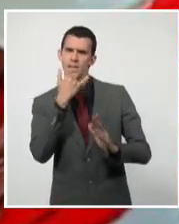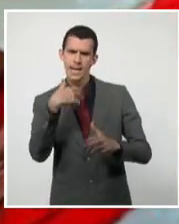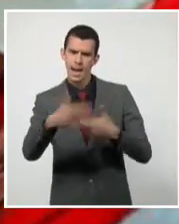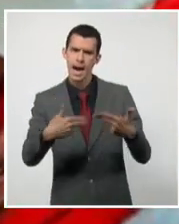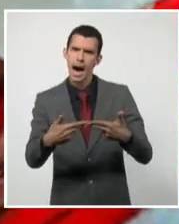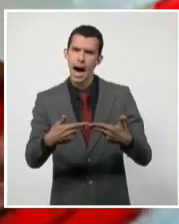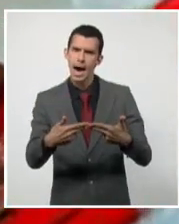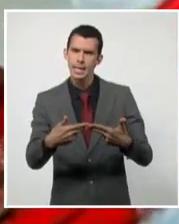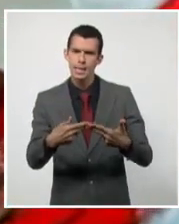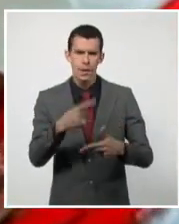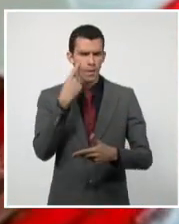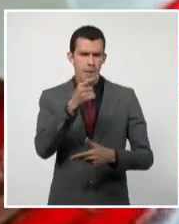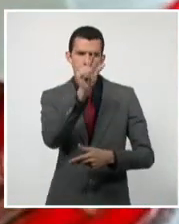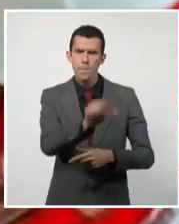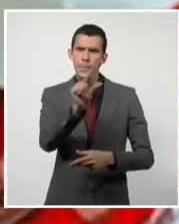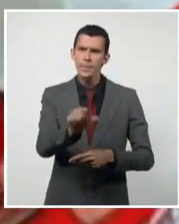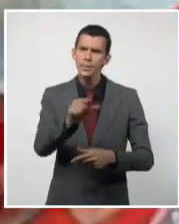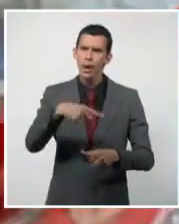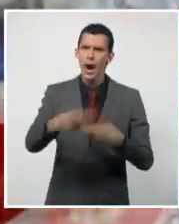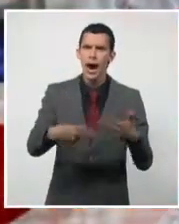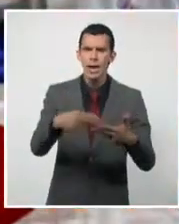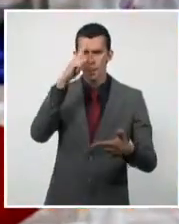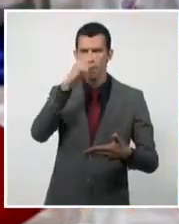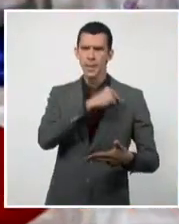cooperación médica cubana